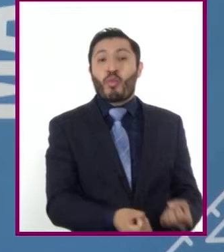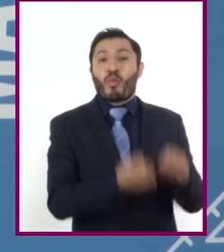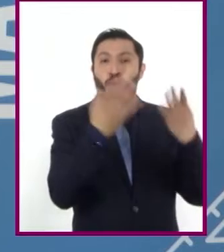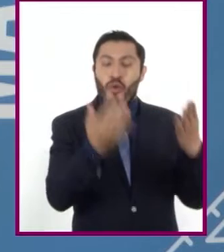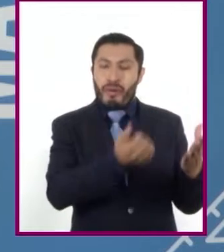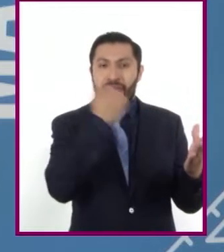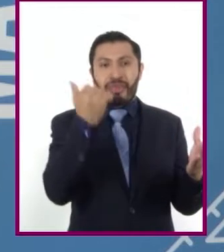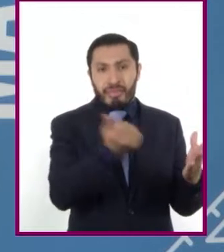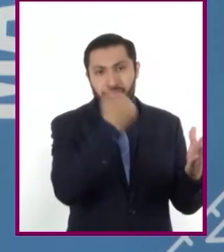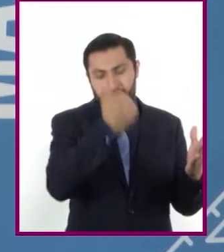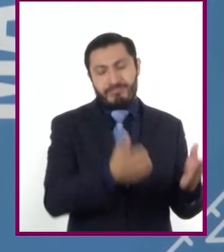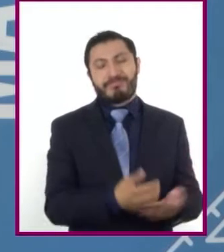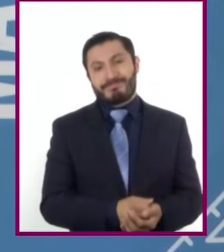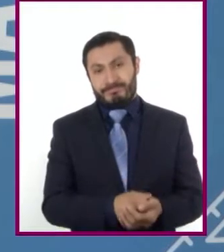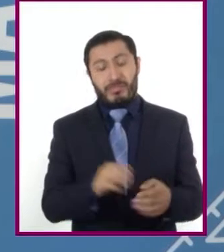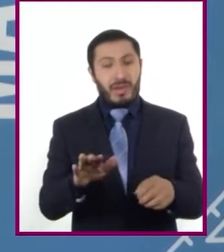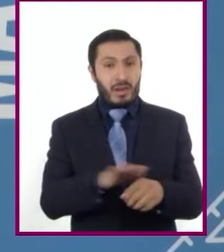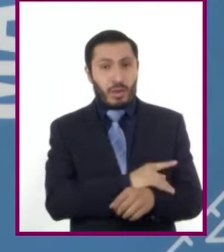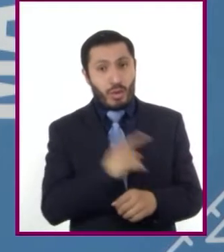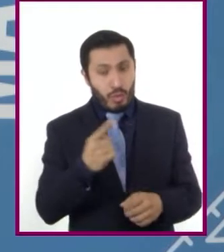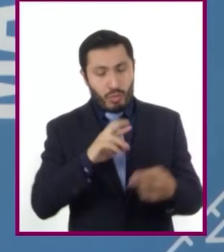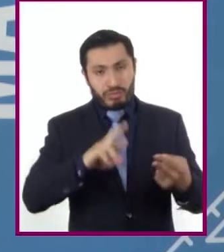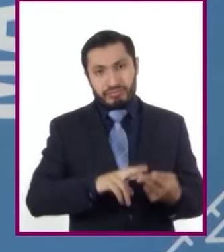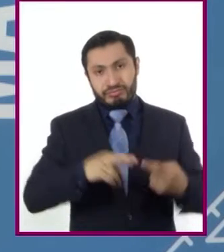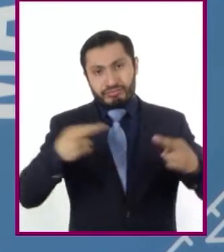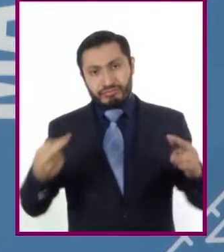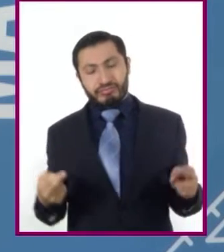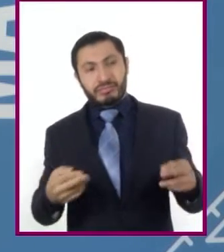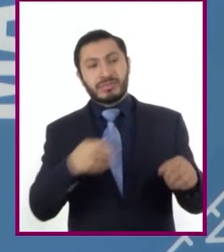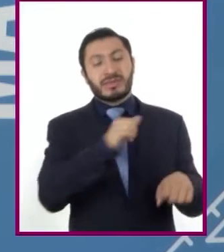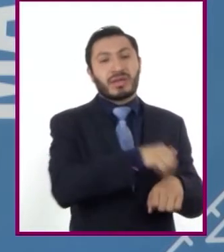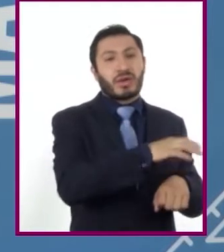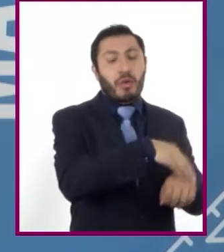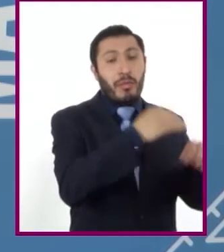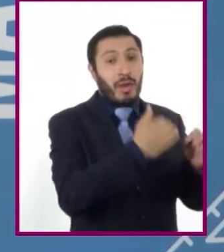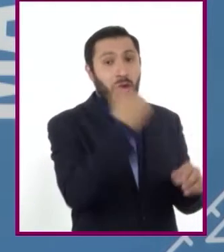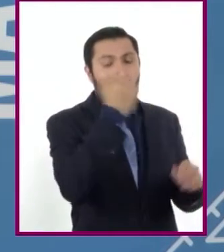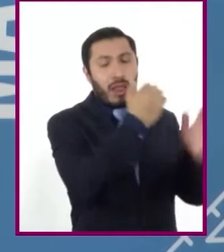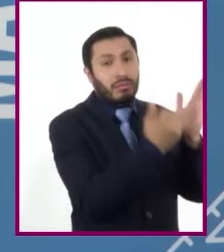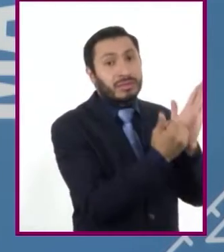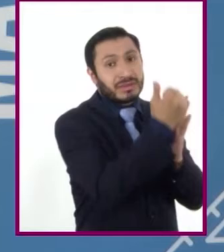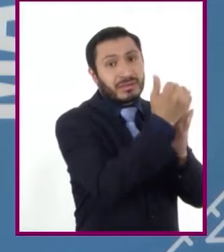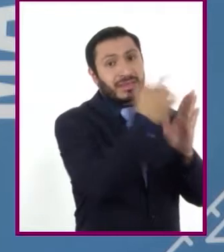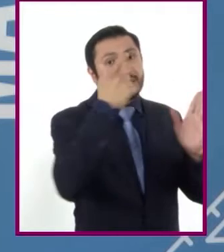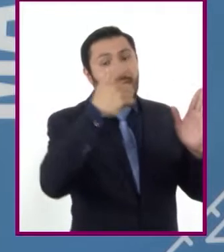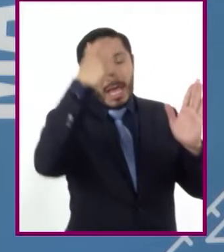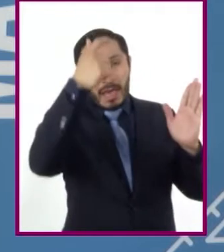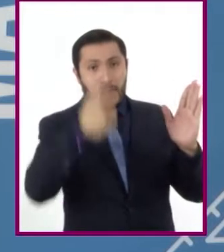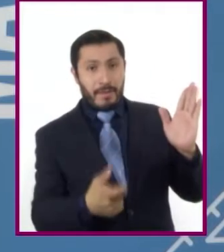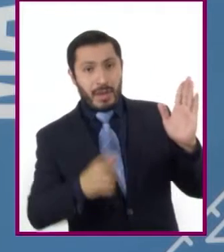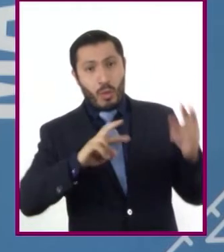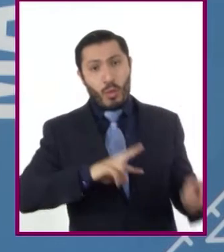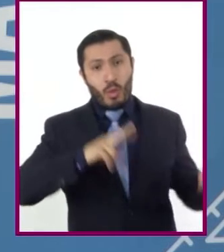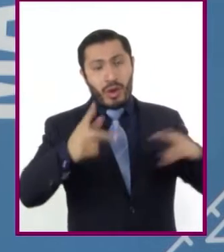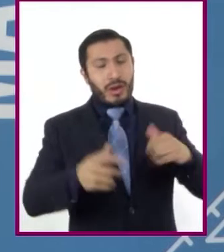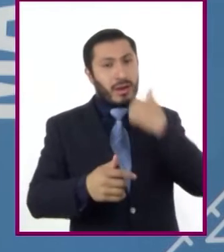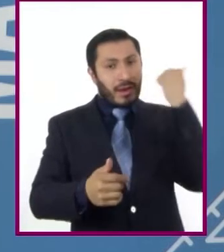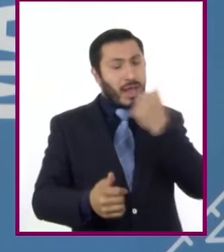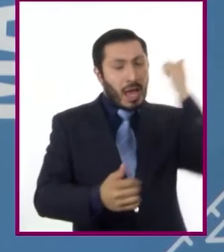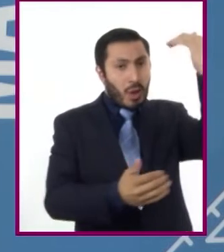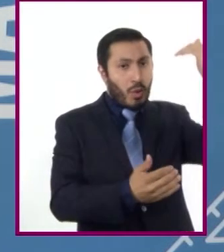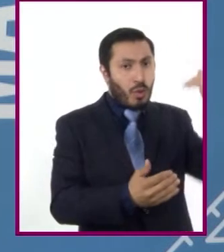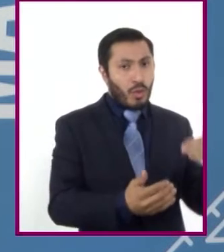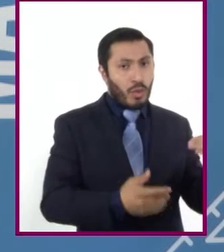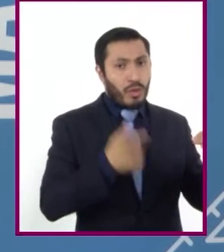cantidad de estudiantes, porque en la relación al número de asistentes será el costo a pagar por cada uno.